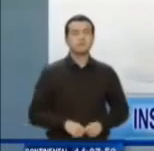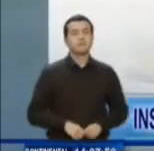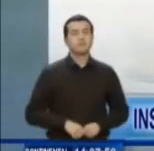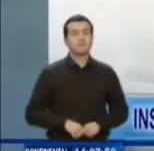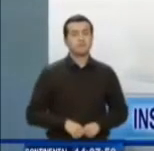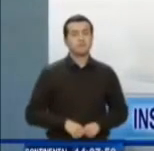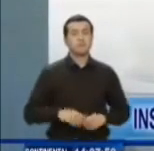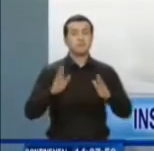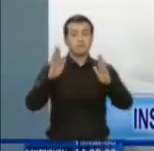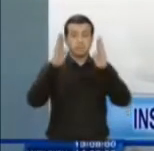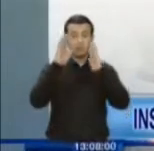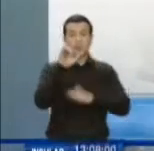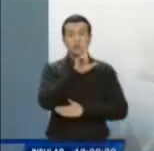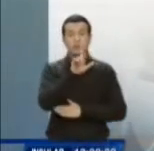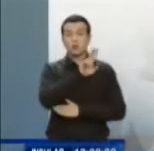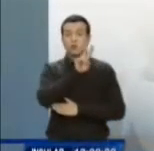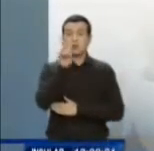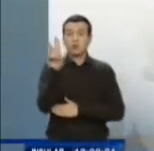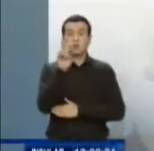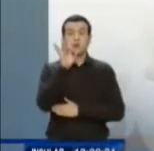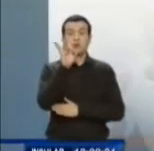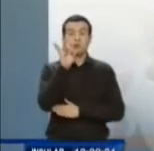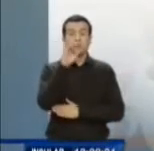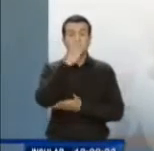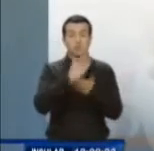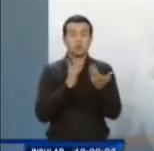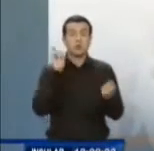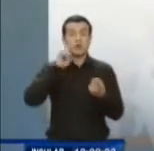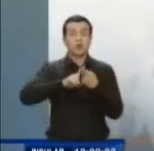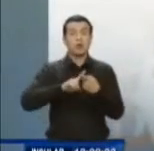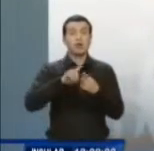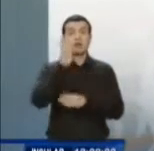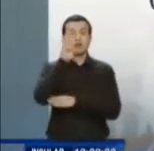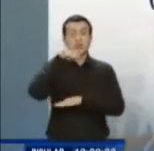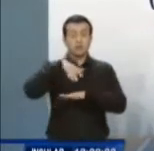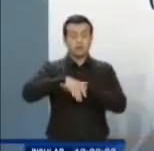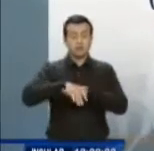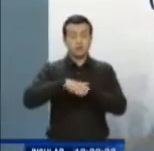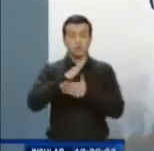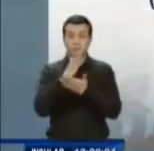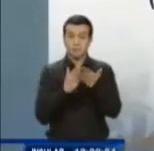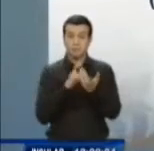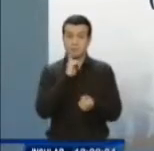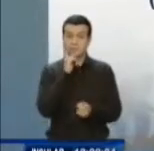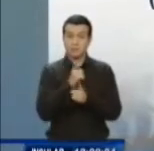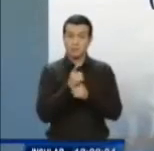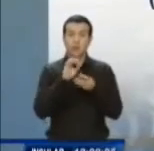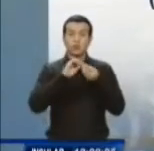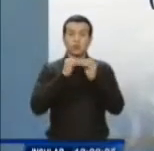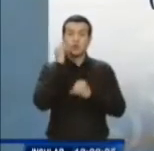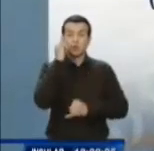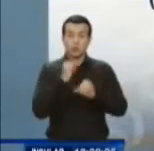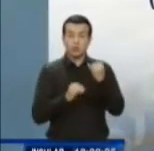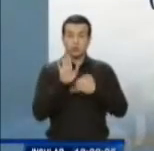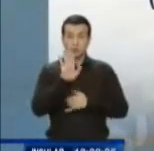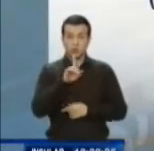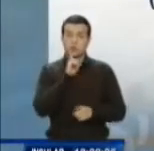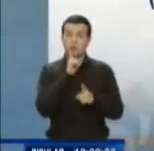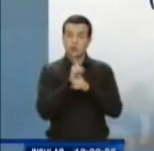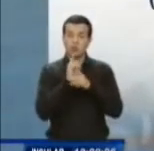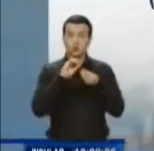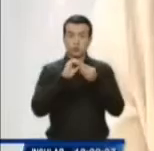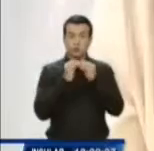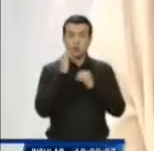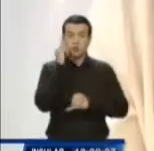La atención será de lunes a viernes de 8:30 a 16:30, con el último dígito de cédula. Serán 2 dígitos